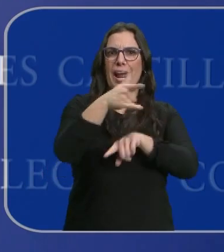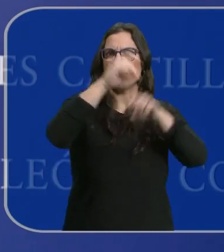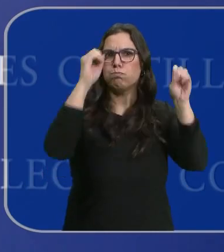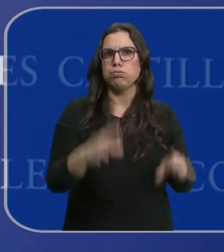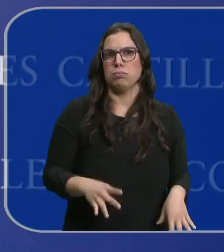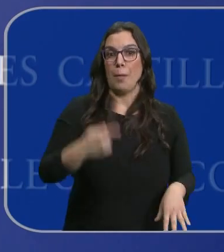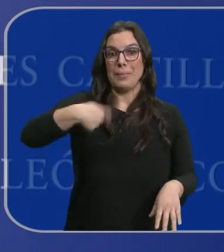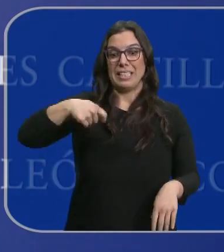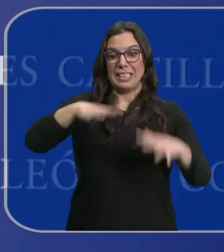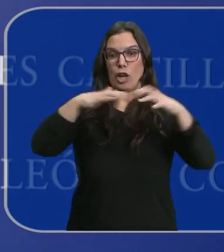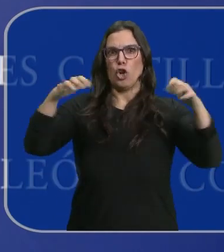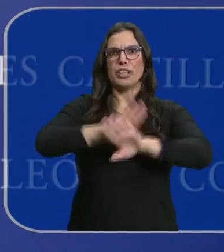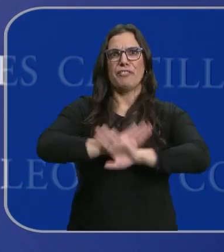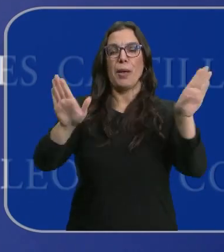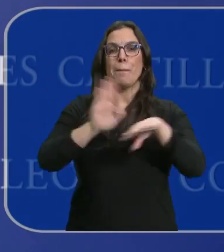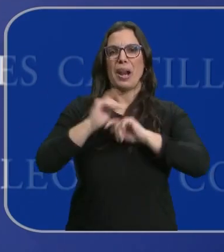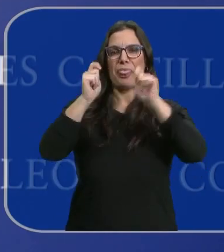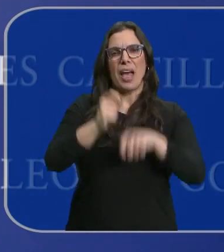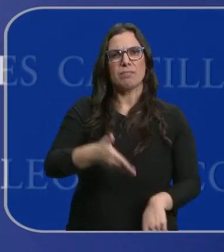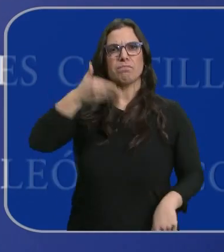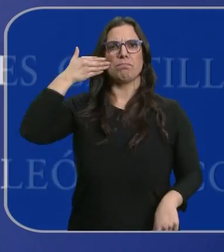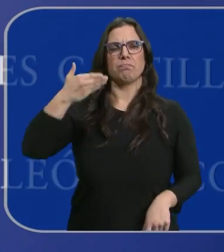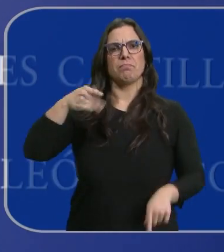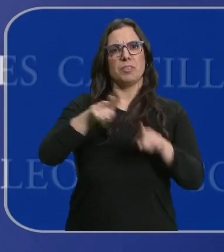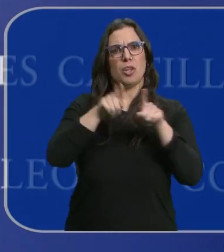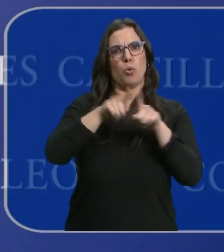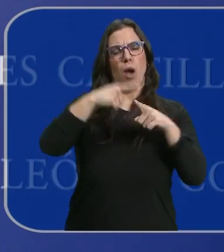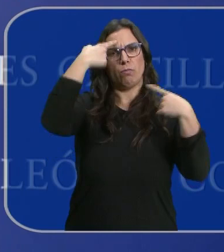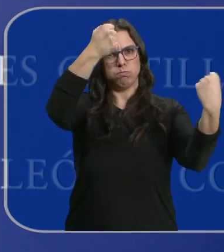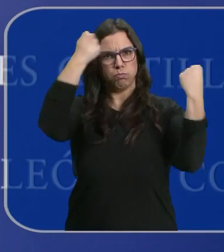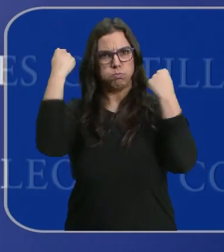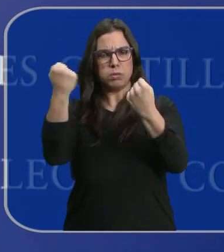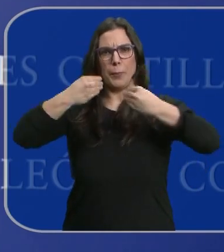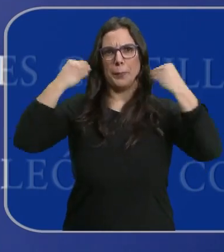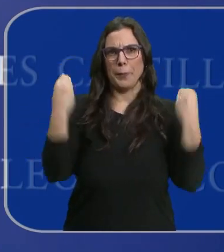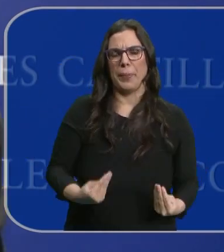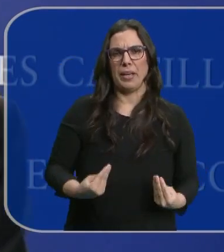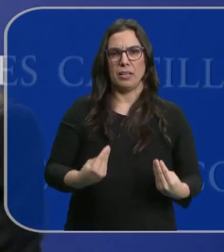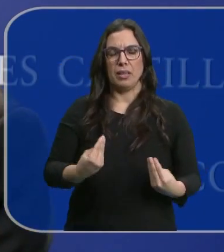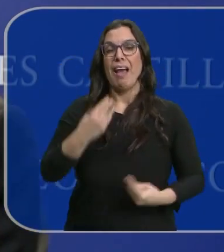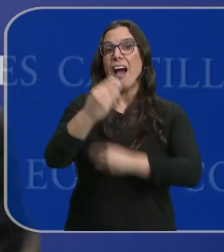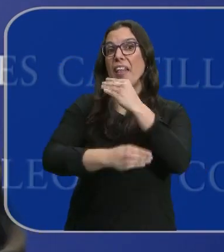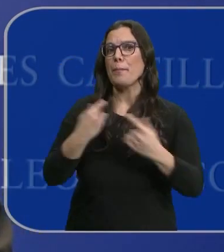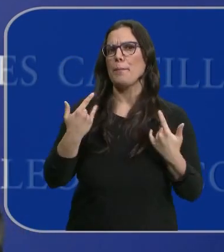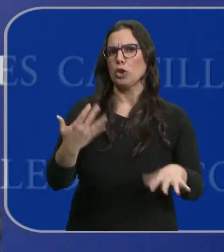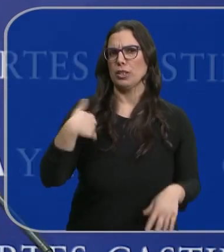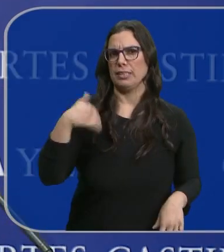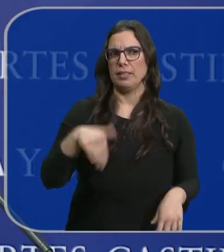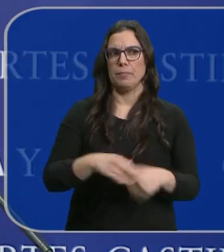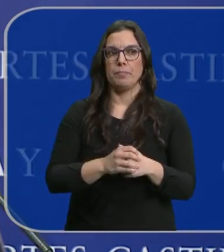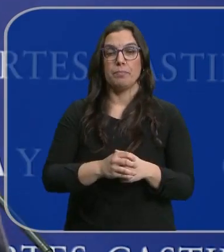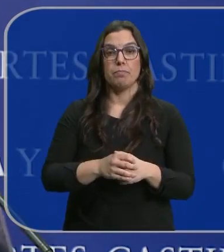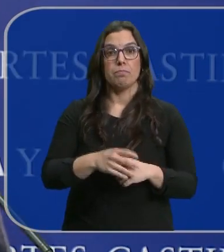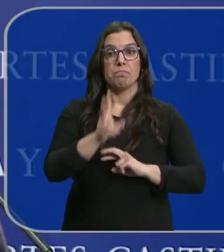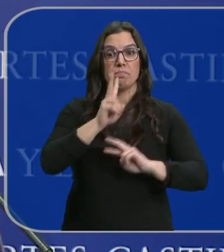de la presidencia de las Cortes para recuperar la dignidad y el prestigio de esta institución y lo debe hacer cuanto antes. Que no